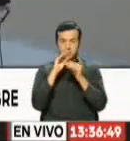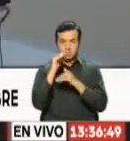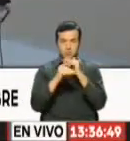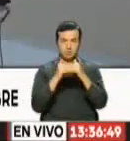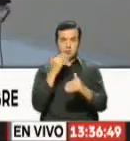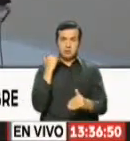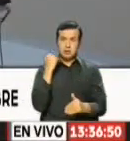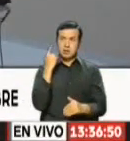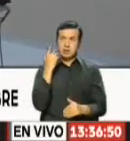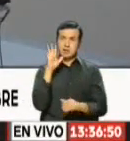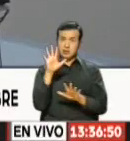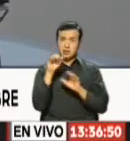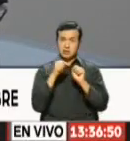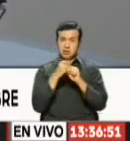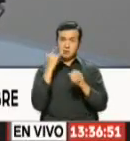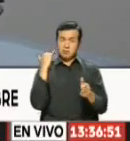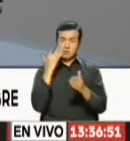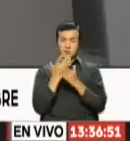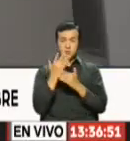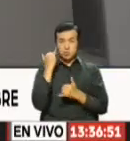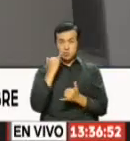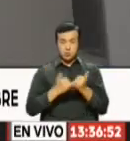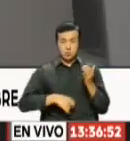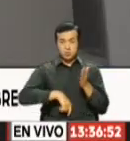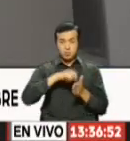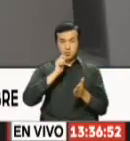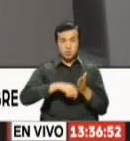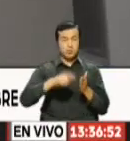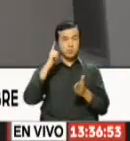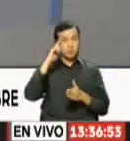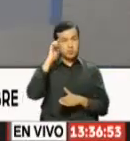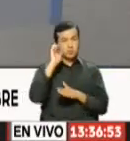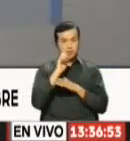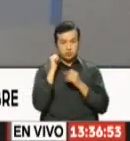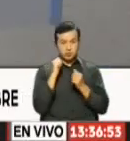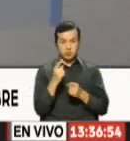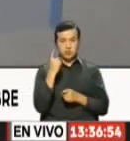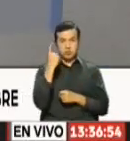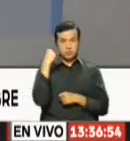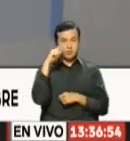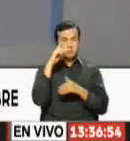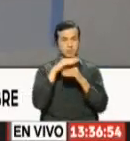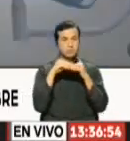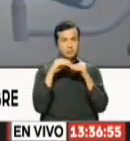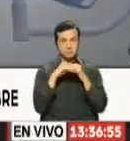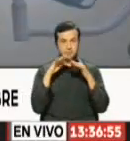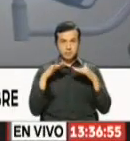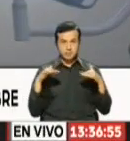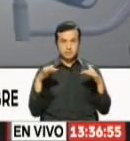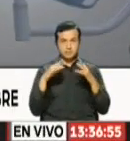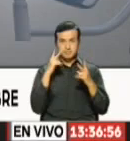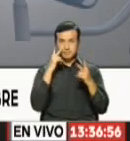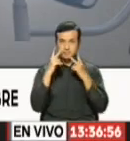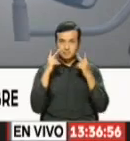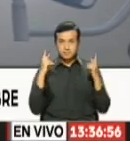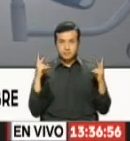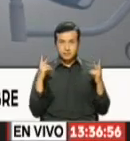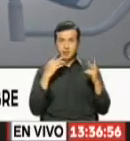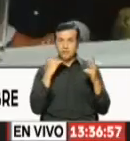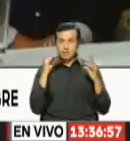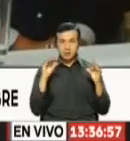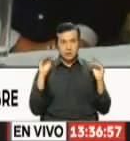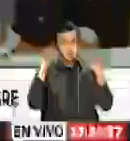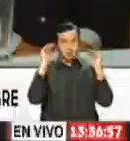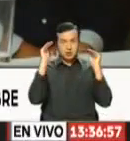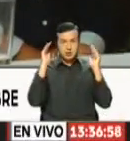desde hace casi una década. En el último contrato, el Estado ecuatoriano invirtió $11 millones. Sí se ve el mejoramiento